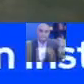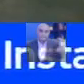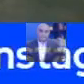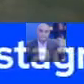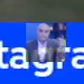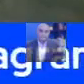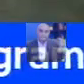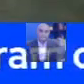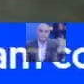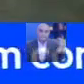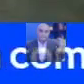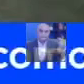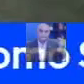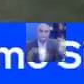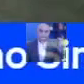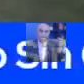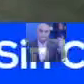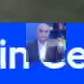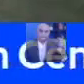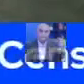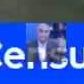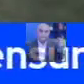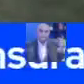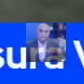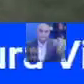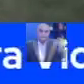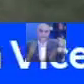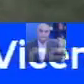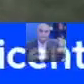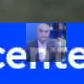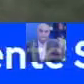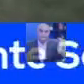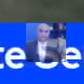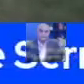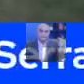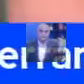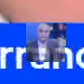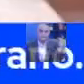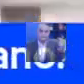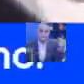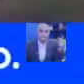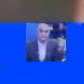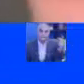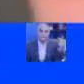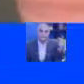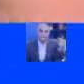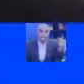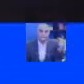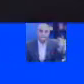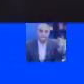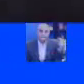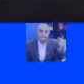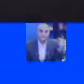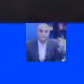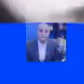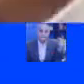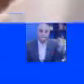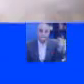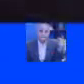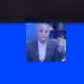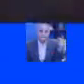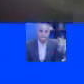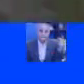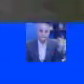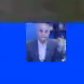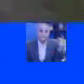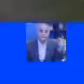el canciller Marcelo Ebrard, aplaudieron que Barack Obama haya ido hasta La Habana. Acuérdate, aquella